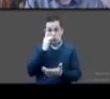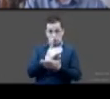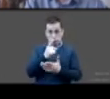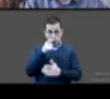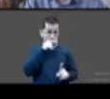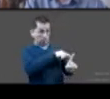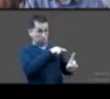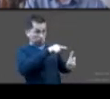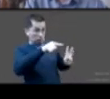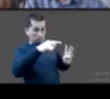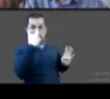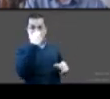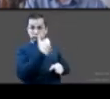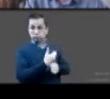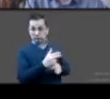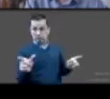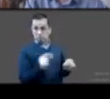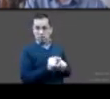es la víctima?